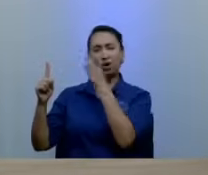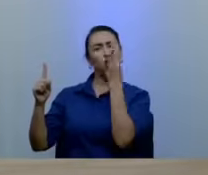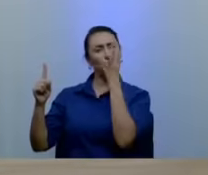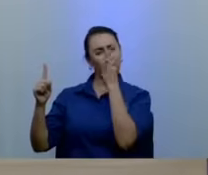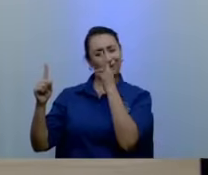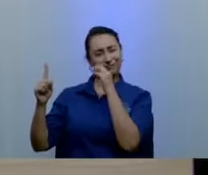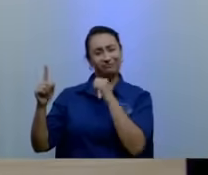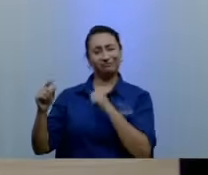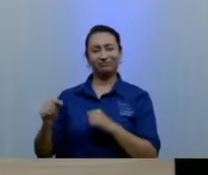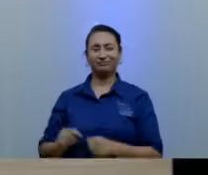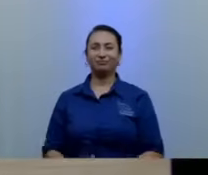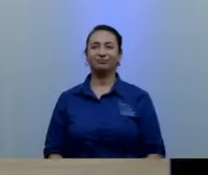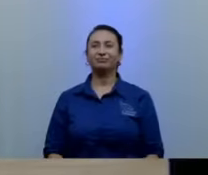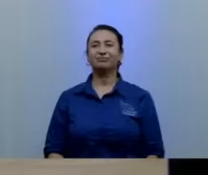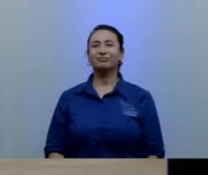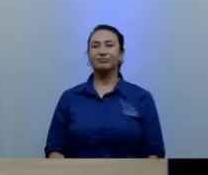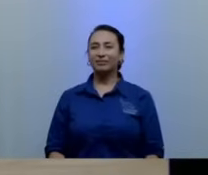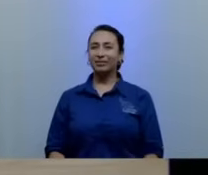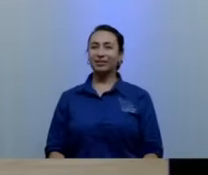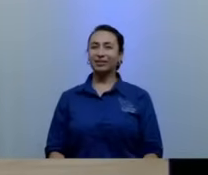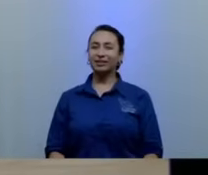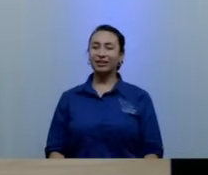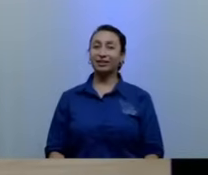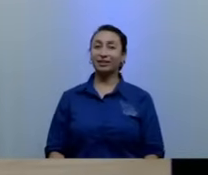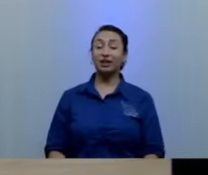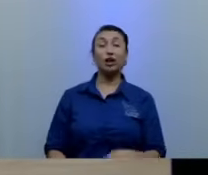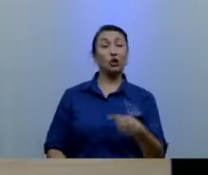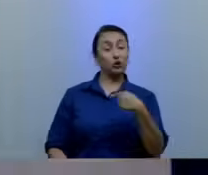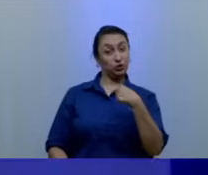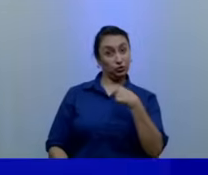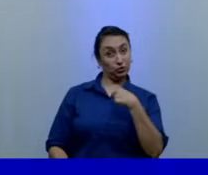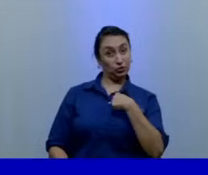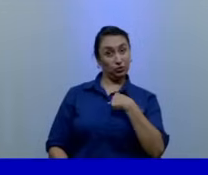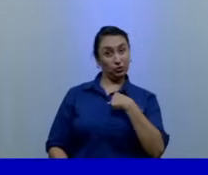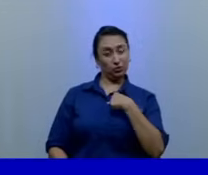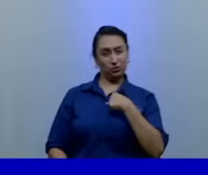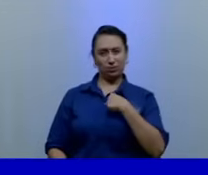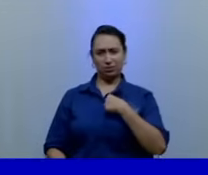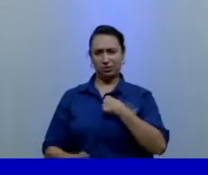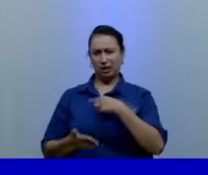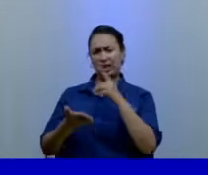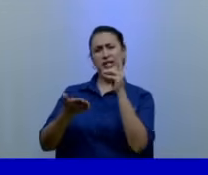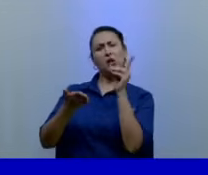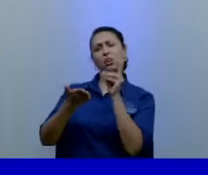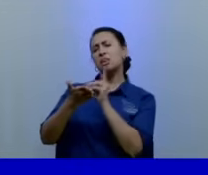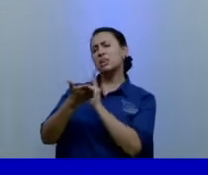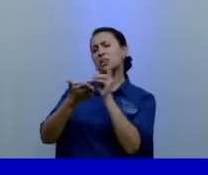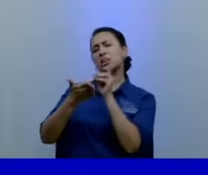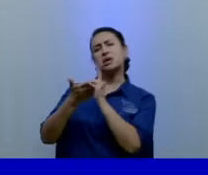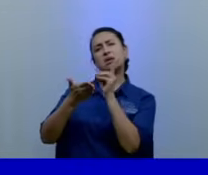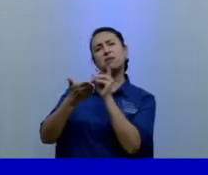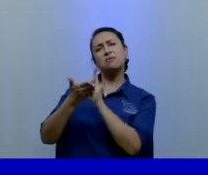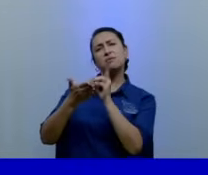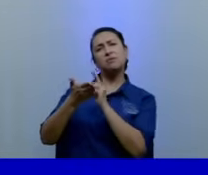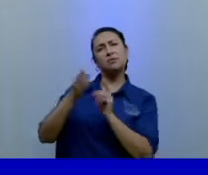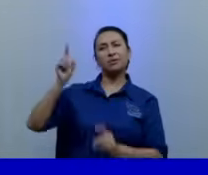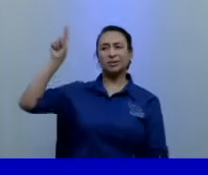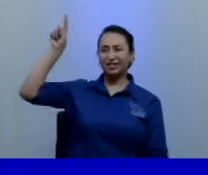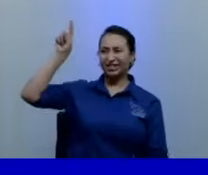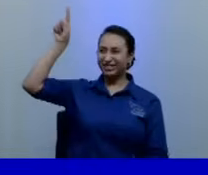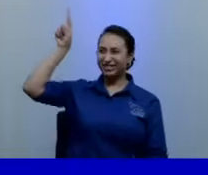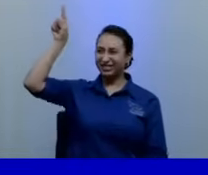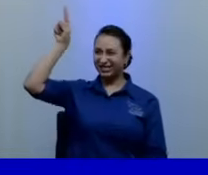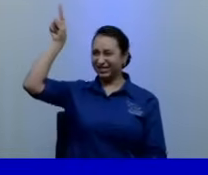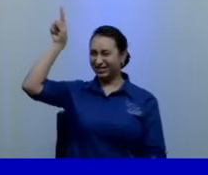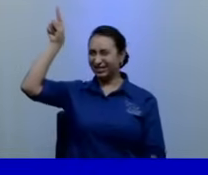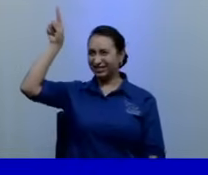es el medio esquema que hice, que no está completo. Porque a la final, aquí nos